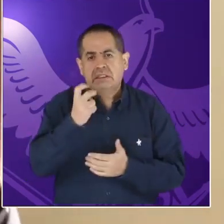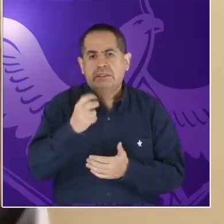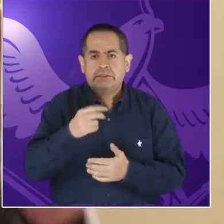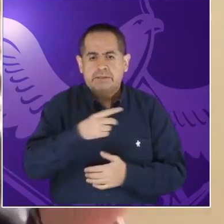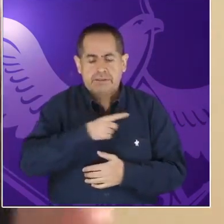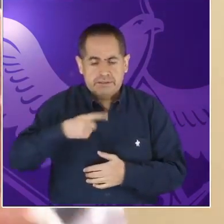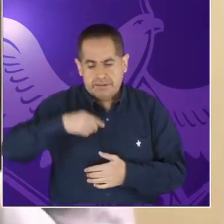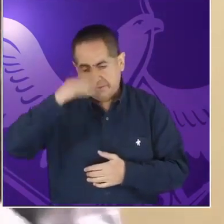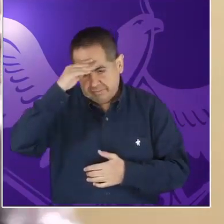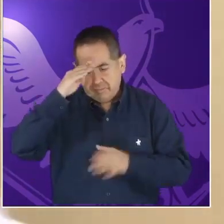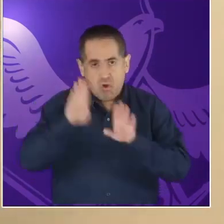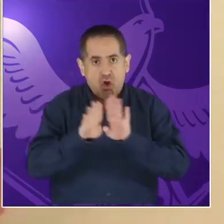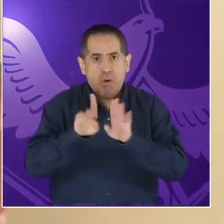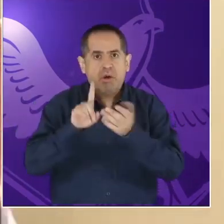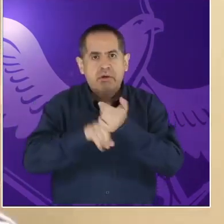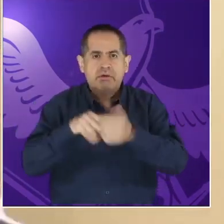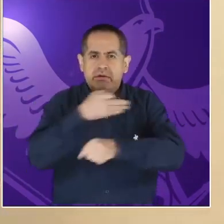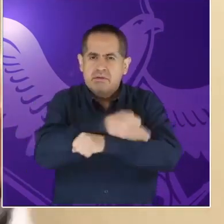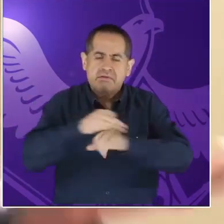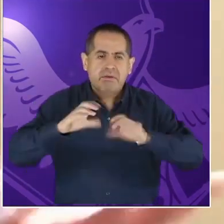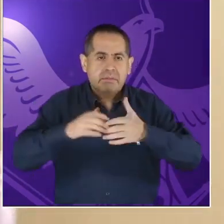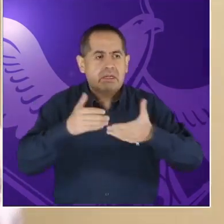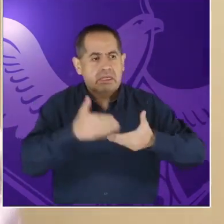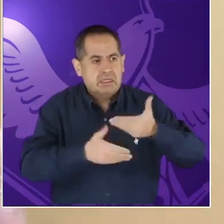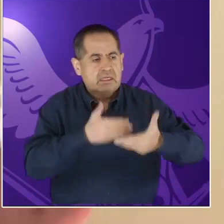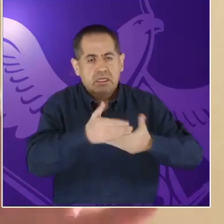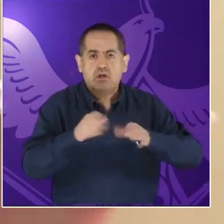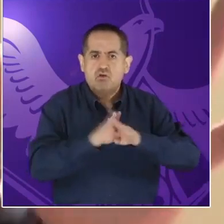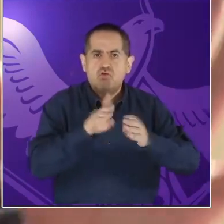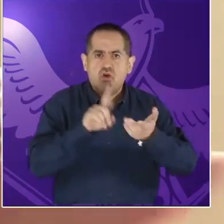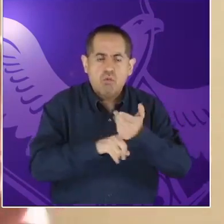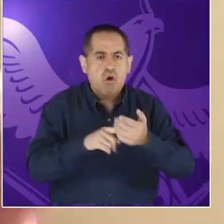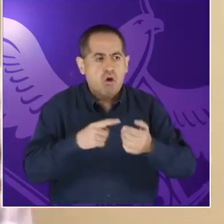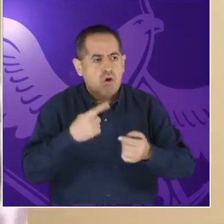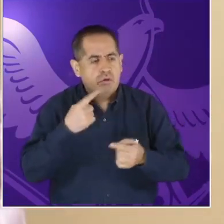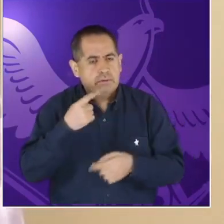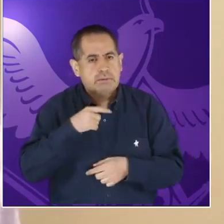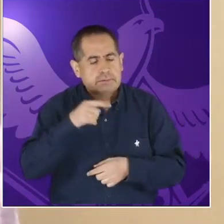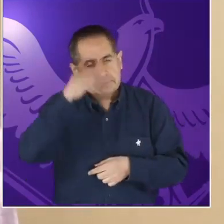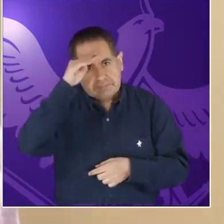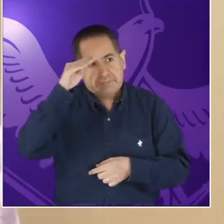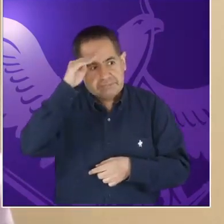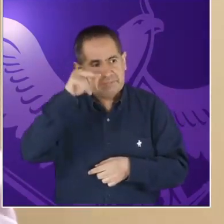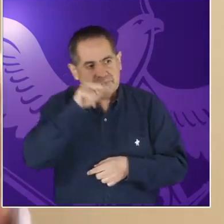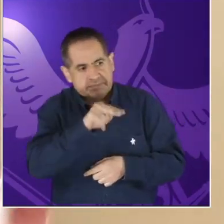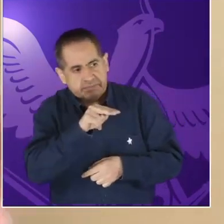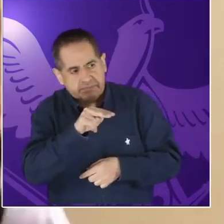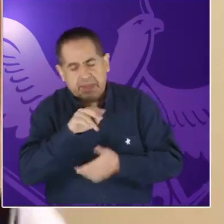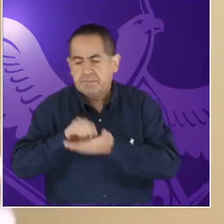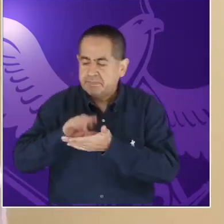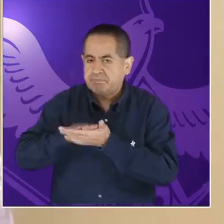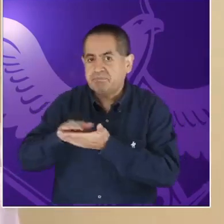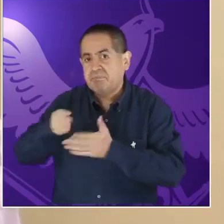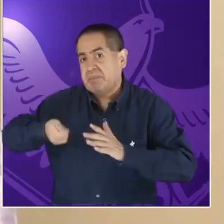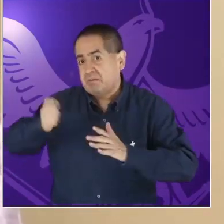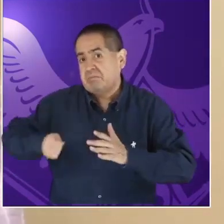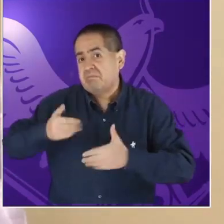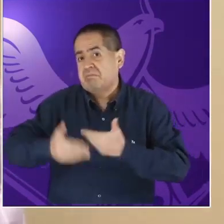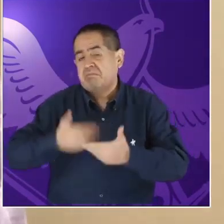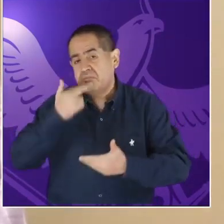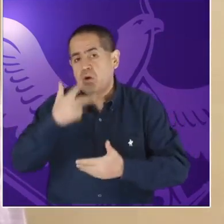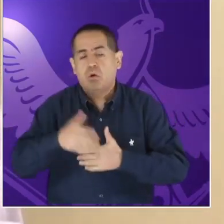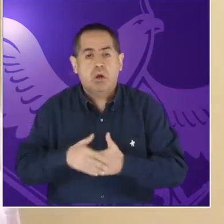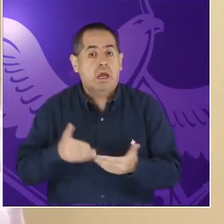esas condiciones de la dinámica familiar, pues la pandemia las ha ido como visibilizando, unas que ya estaban y estas que